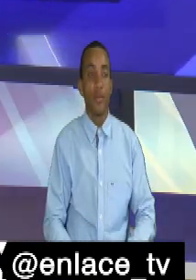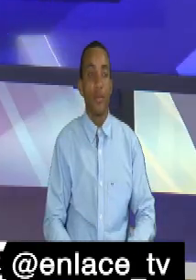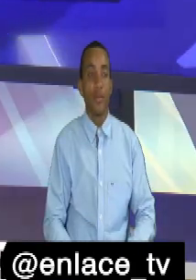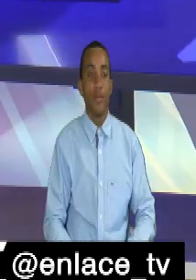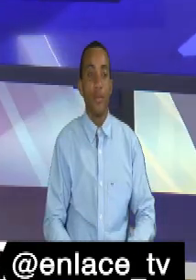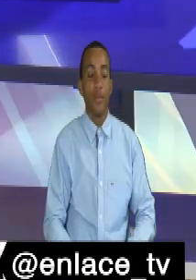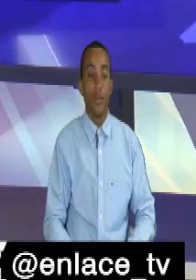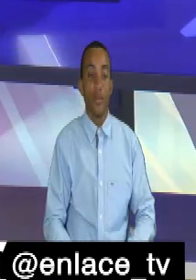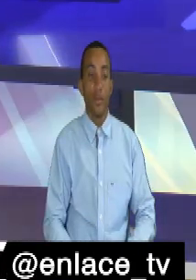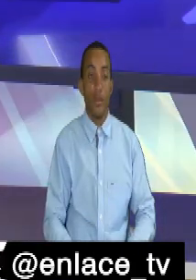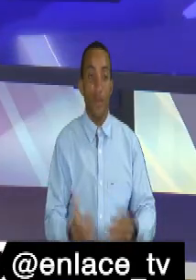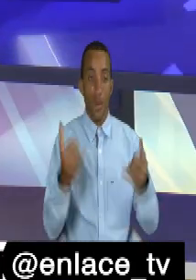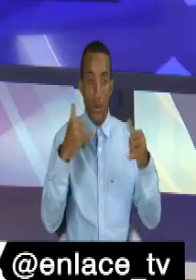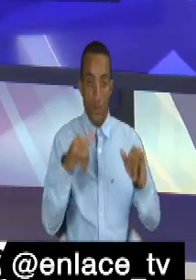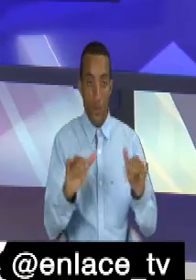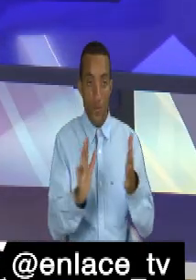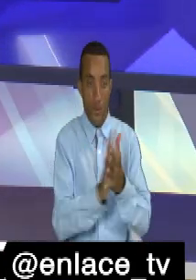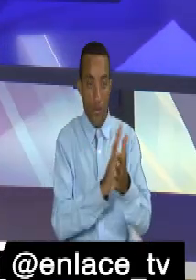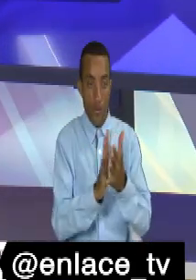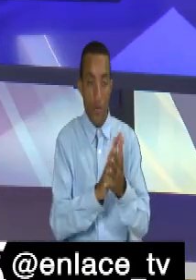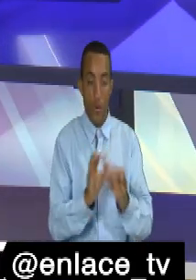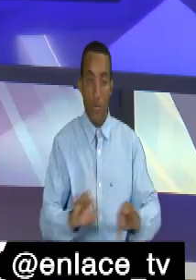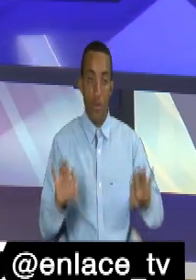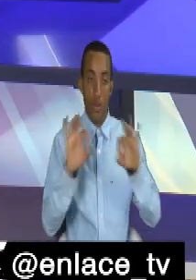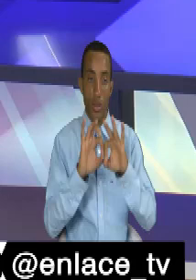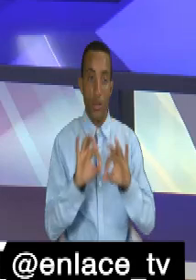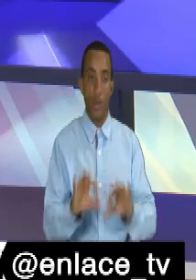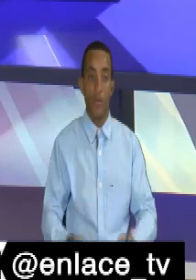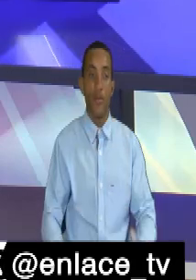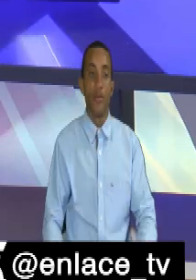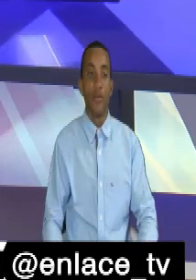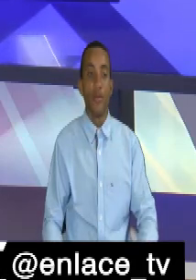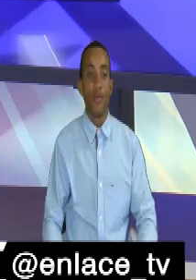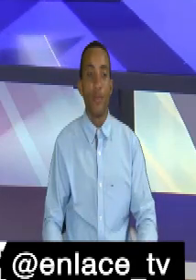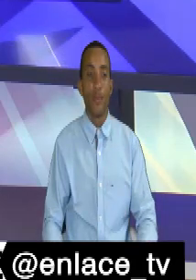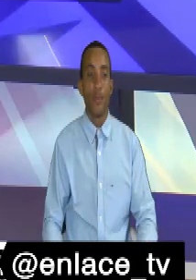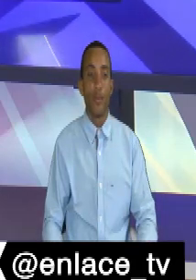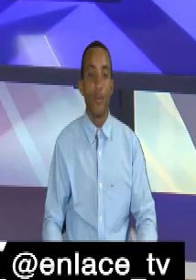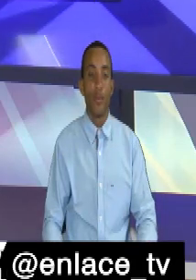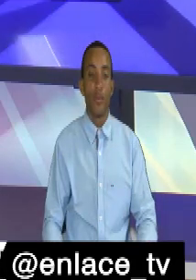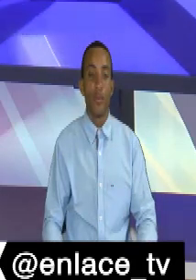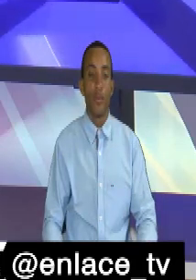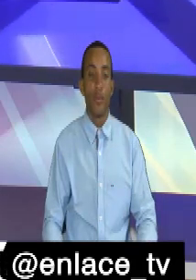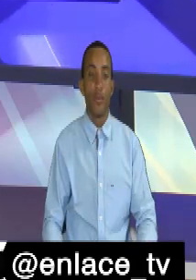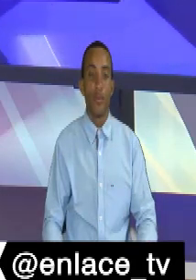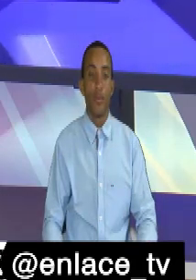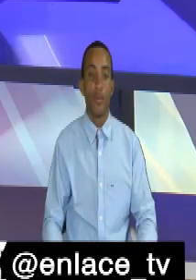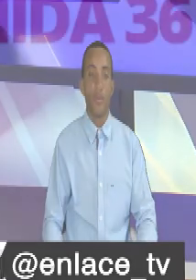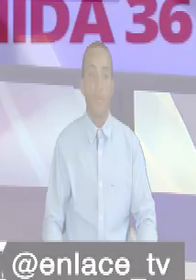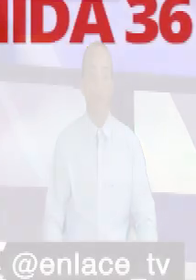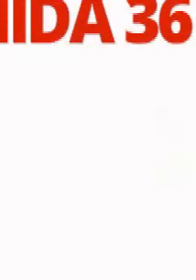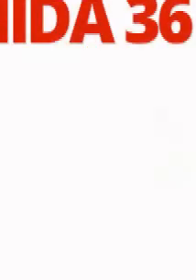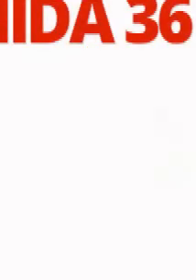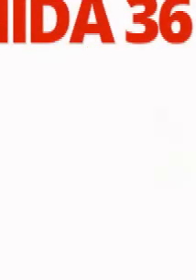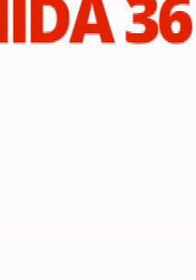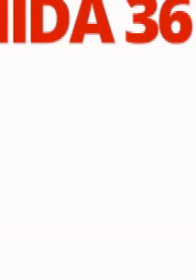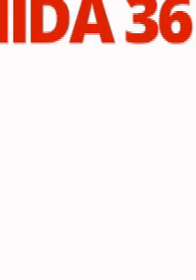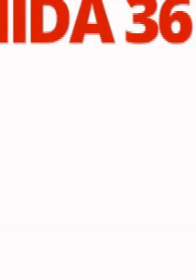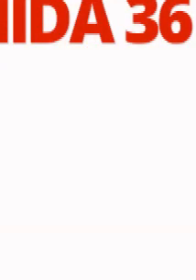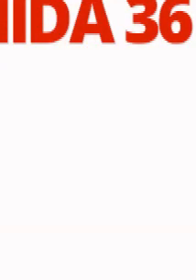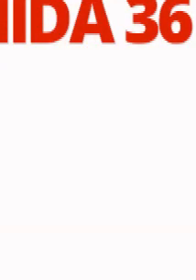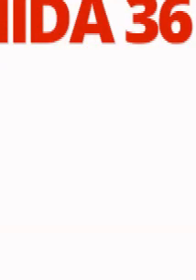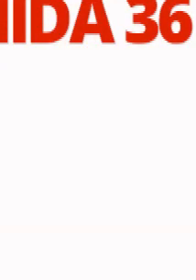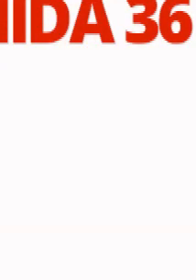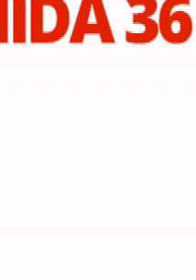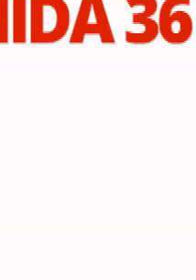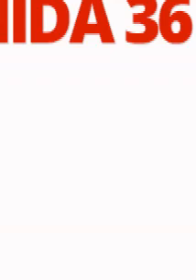Hasta aquí la información más importante de las últimas horas en Barranca Bermeja y la región. Antes de despedirnos, les recuerdo, Materiales